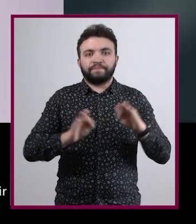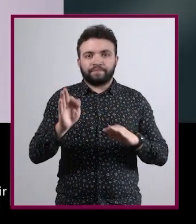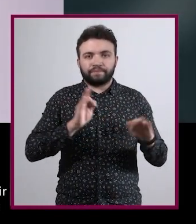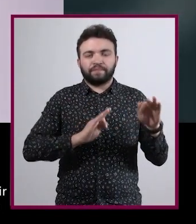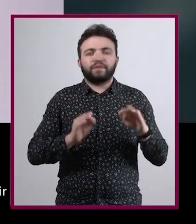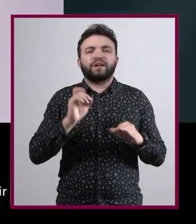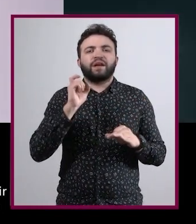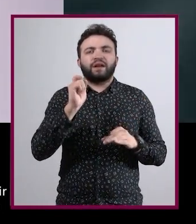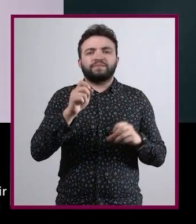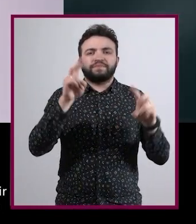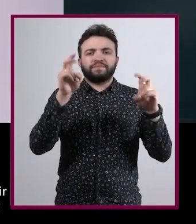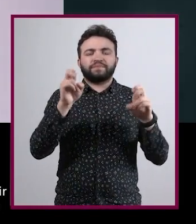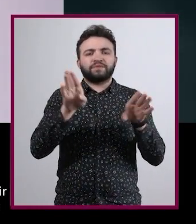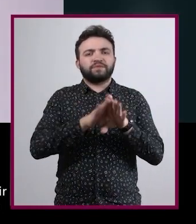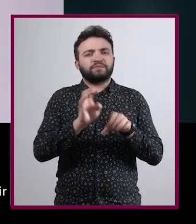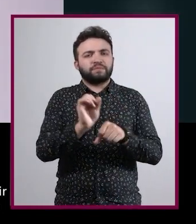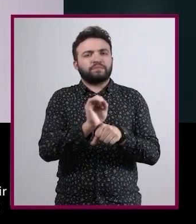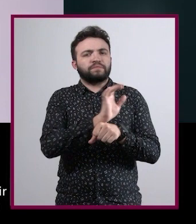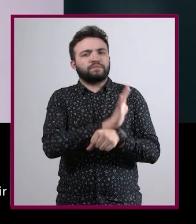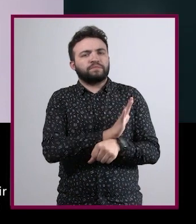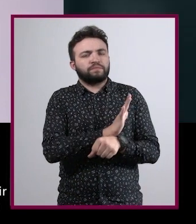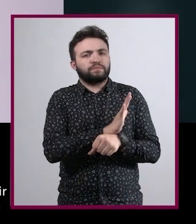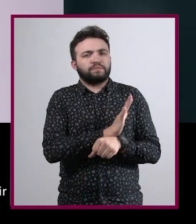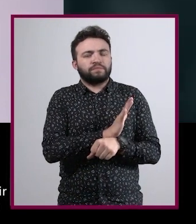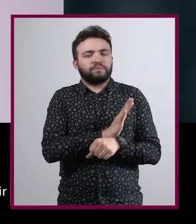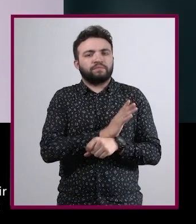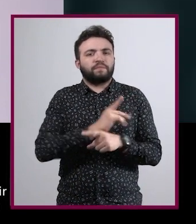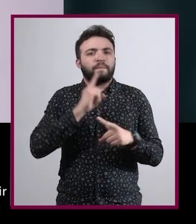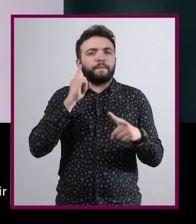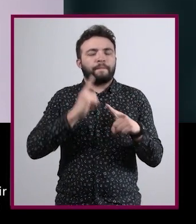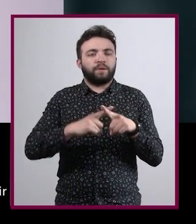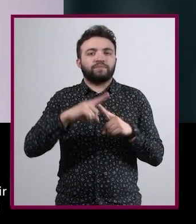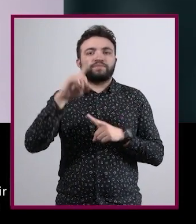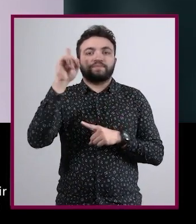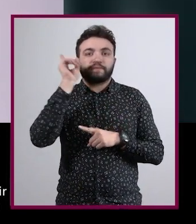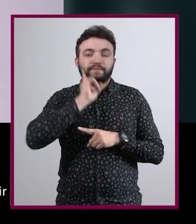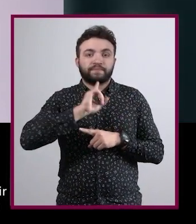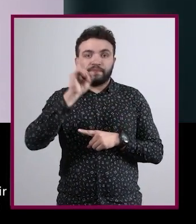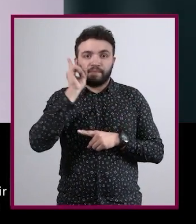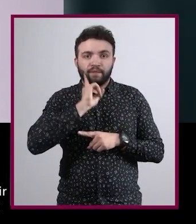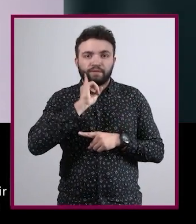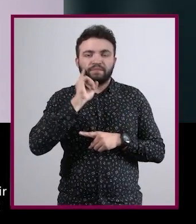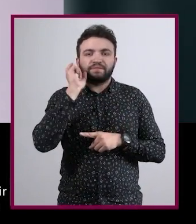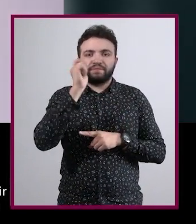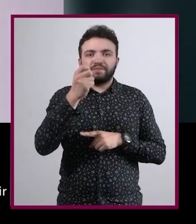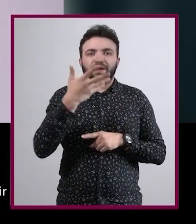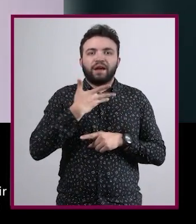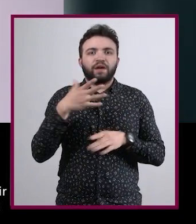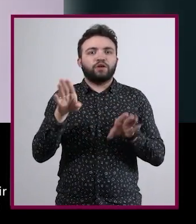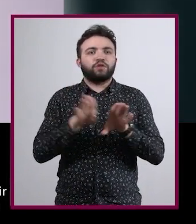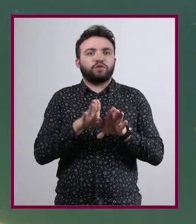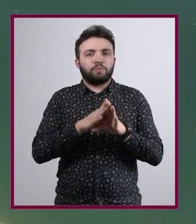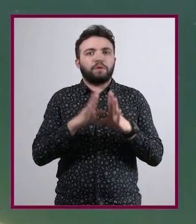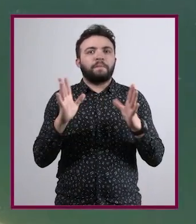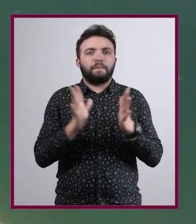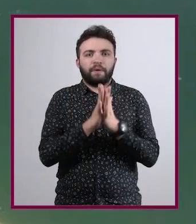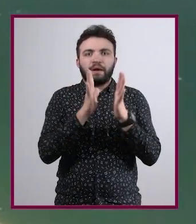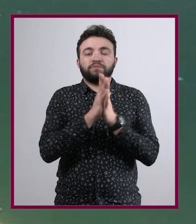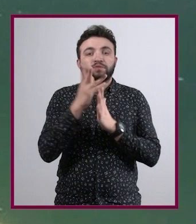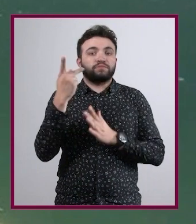con narrativas inspiradas por mujeres que han tenido una participación